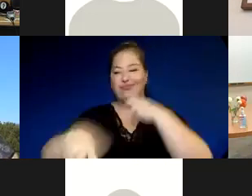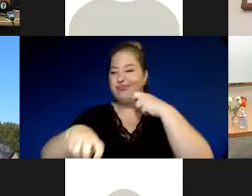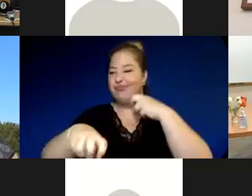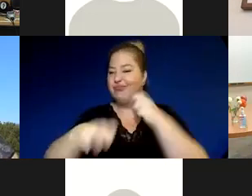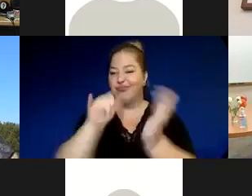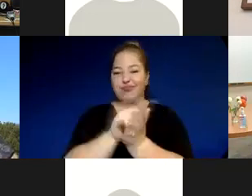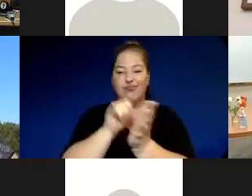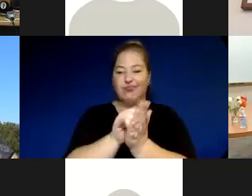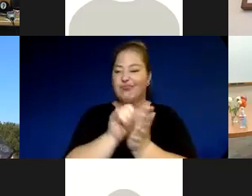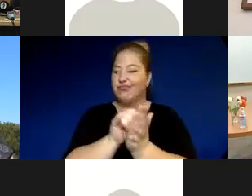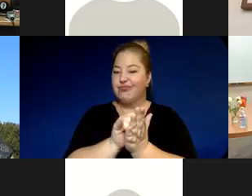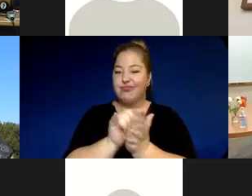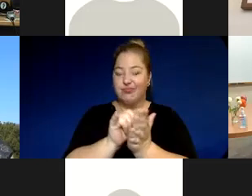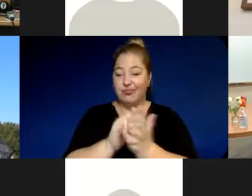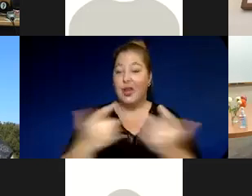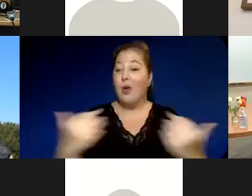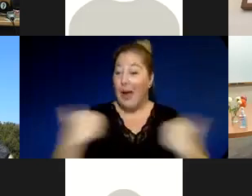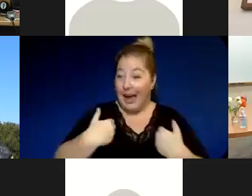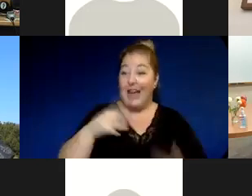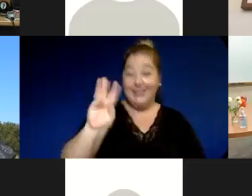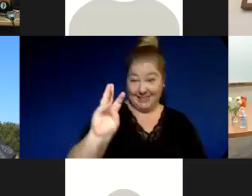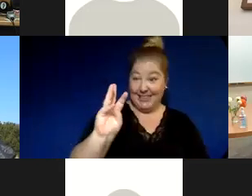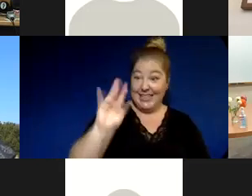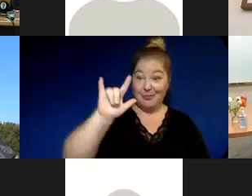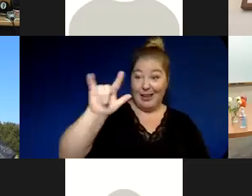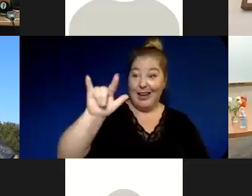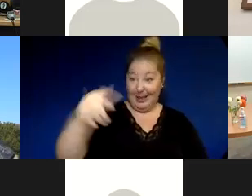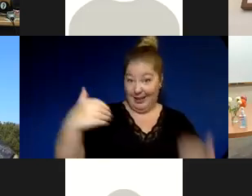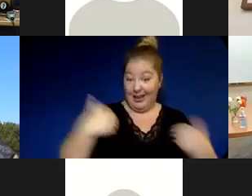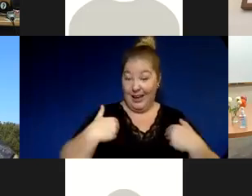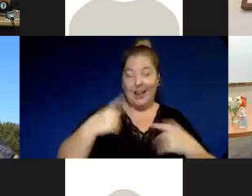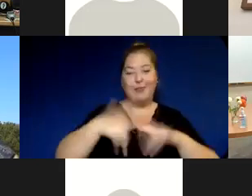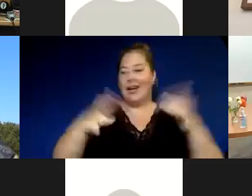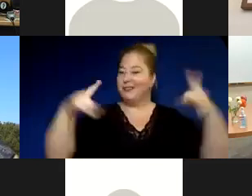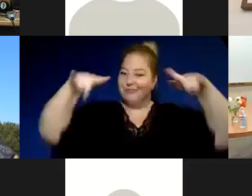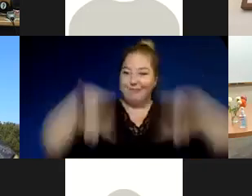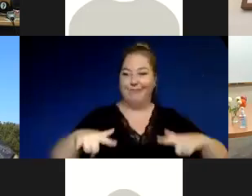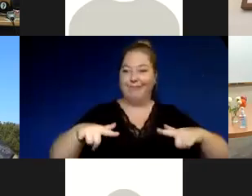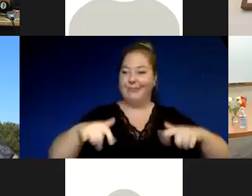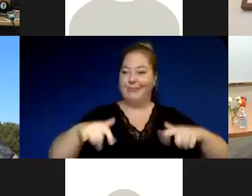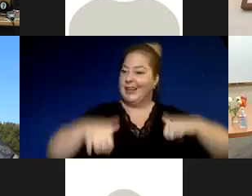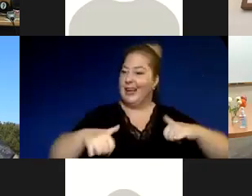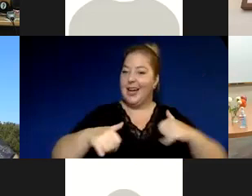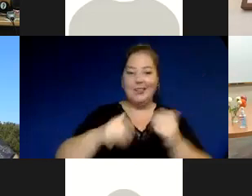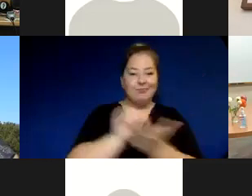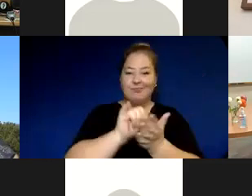Los tanqueros han estado allí, sí, para tratar de que,